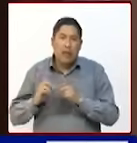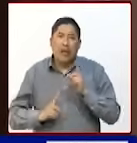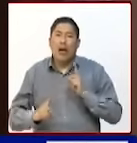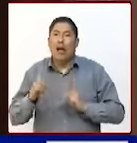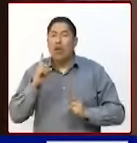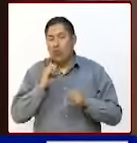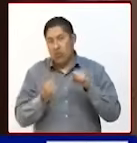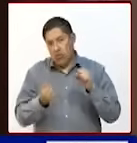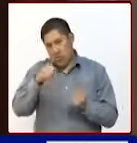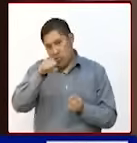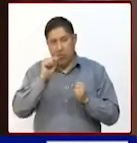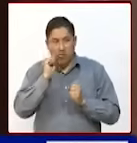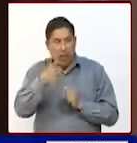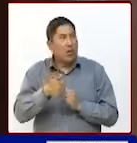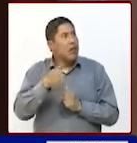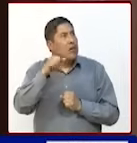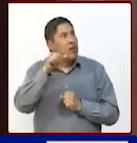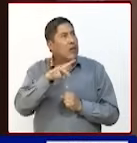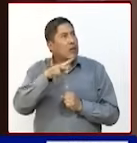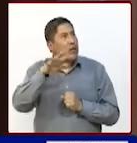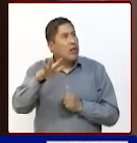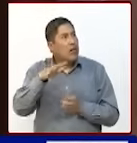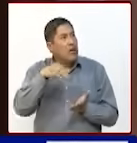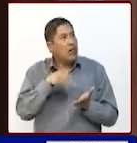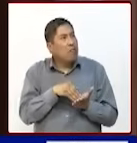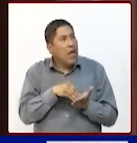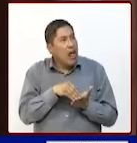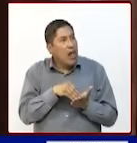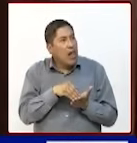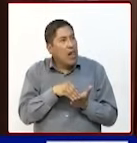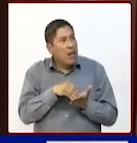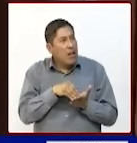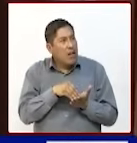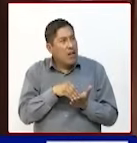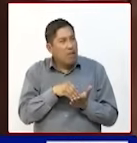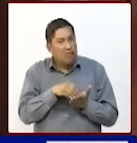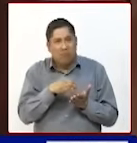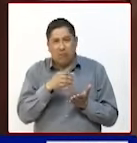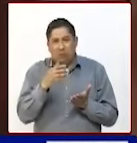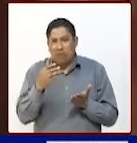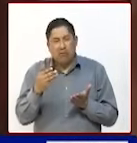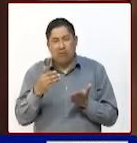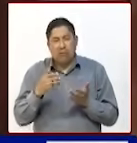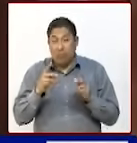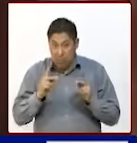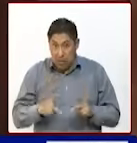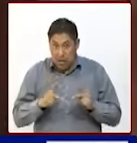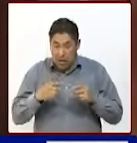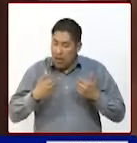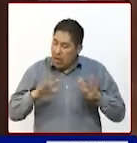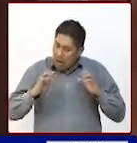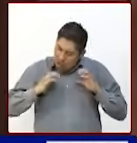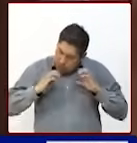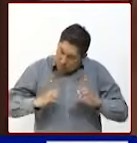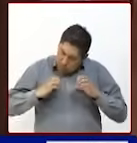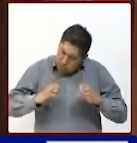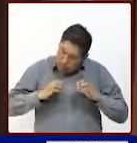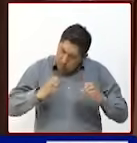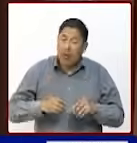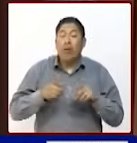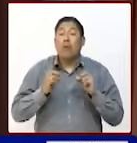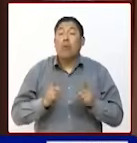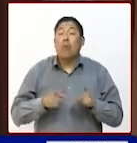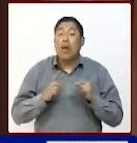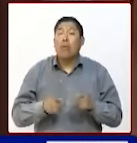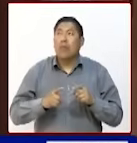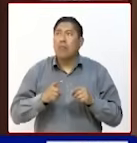el día de mañana. Son más de 35 mil censistas justamente que se han capacitado en todas estas jornadas pasadas. Los mismos